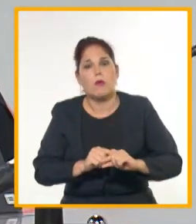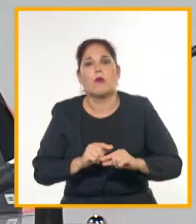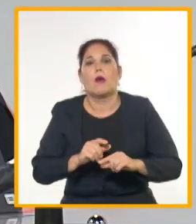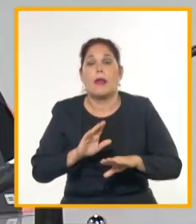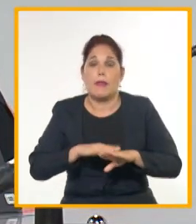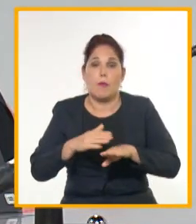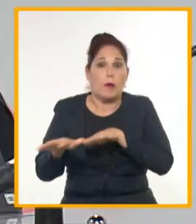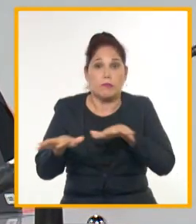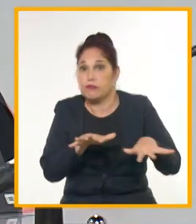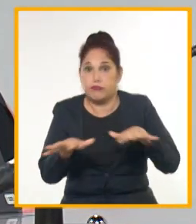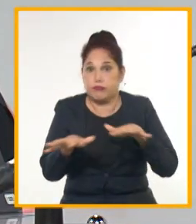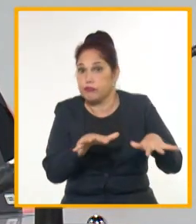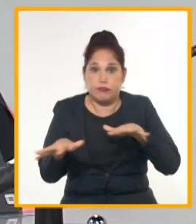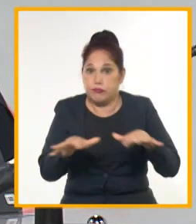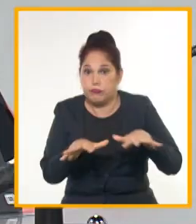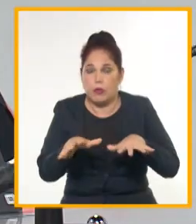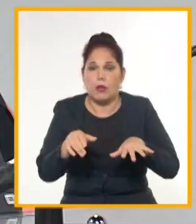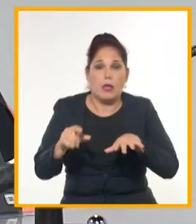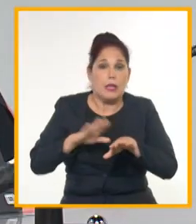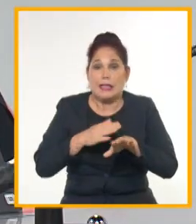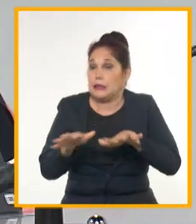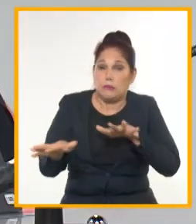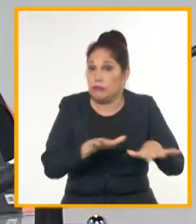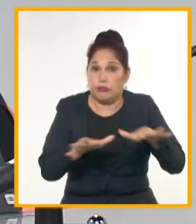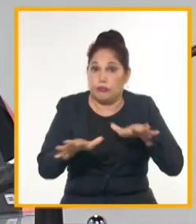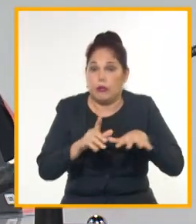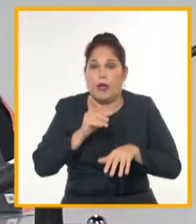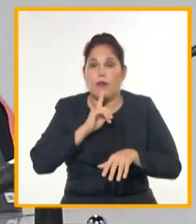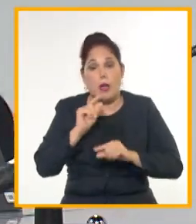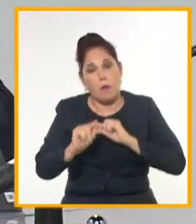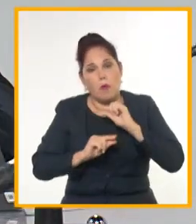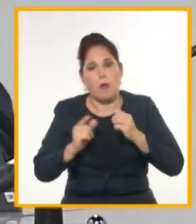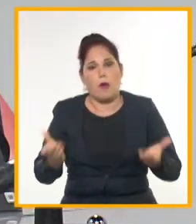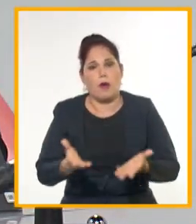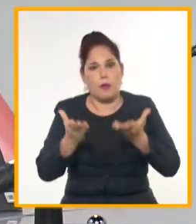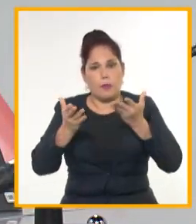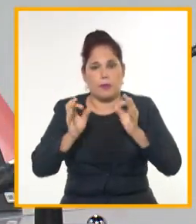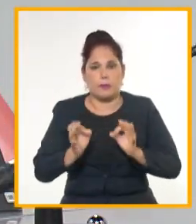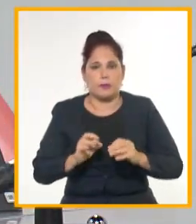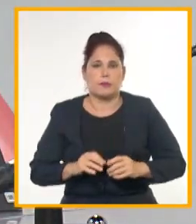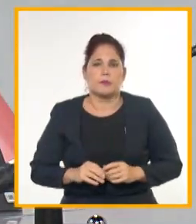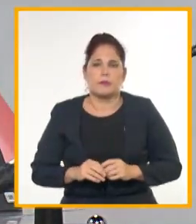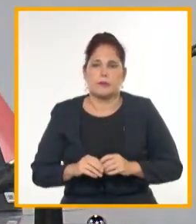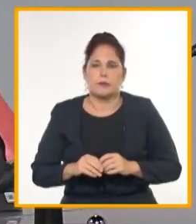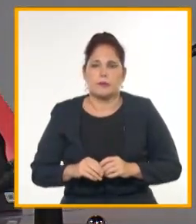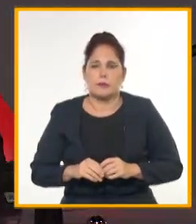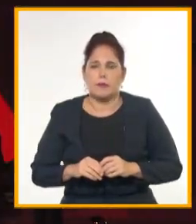de ese terrible terremoto el pasado viernes. Muchas gracias, nos vemos en una próxima mesa redonda.